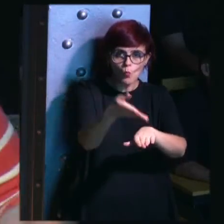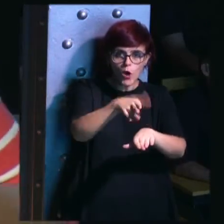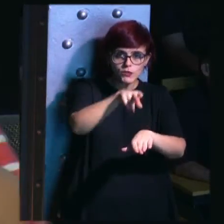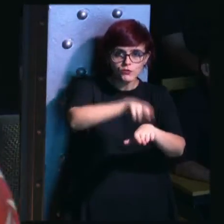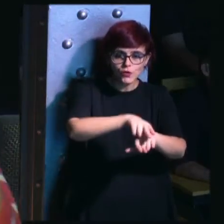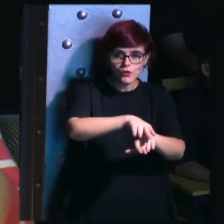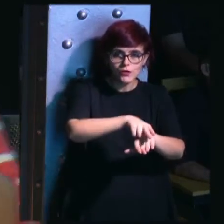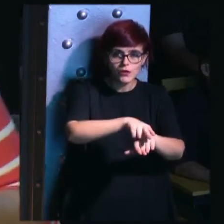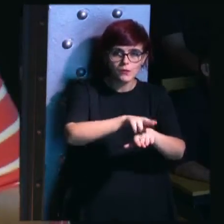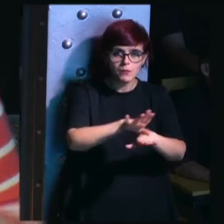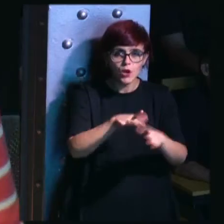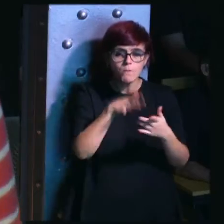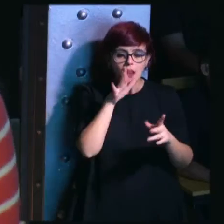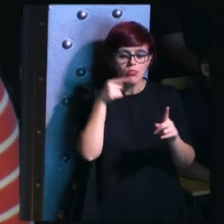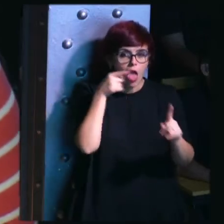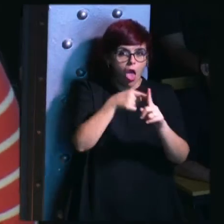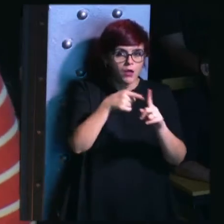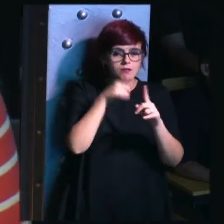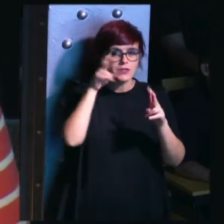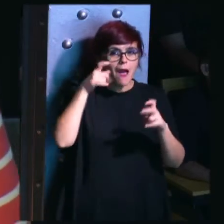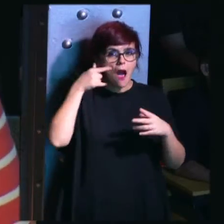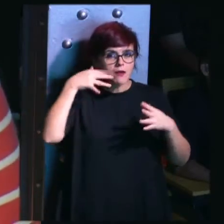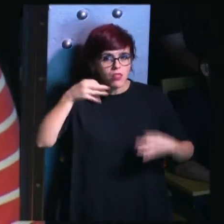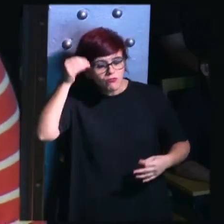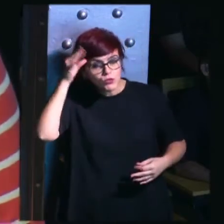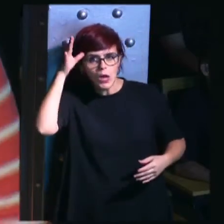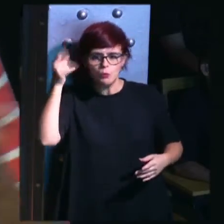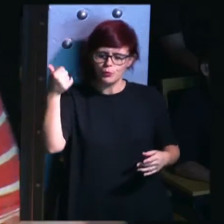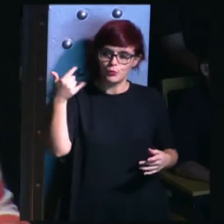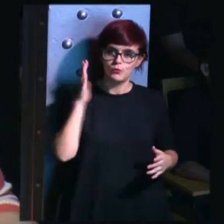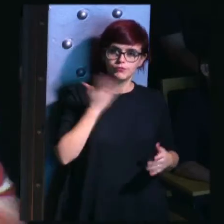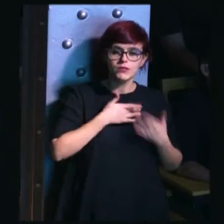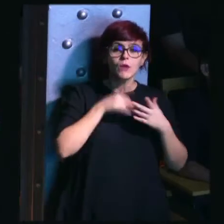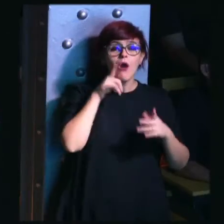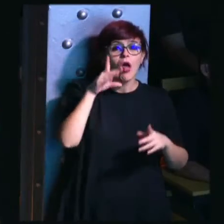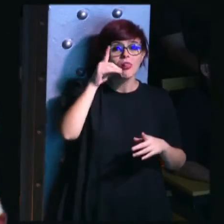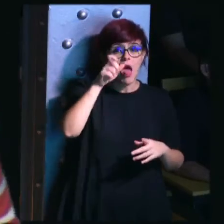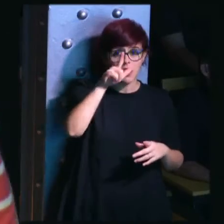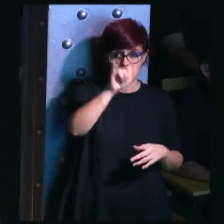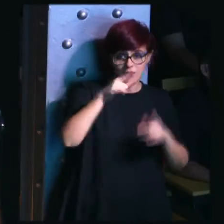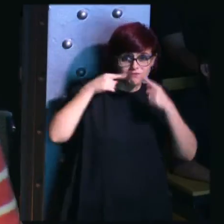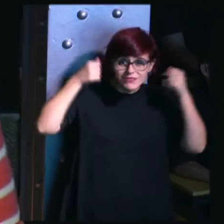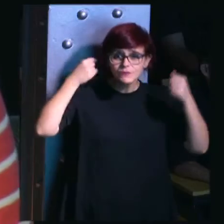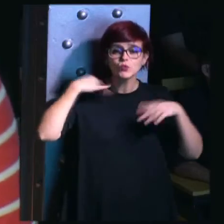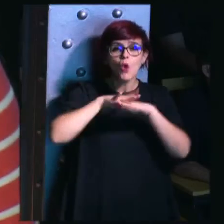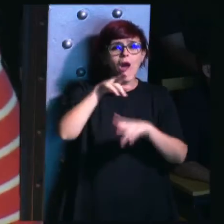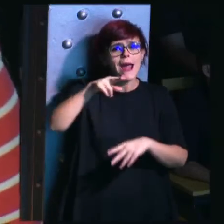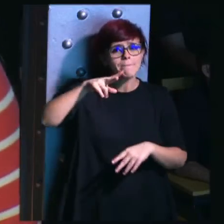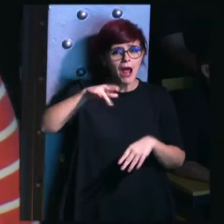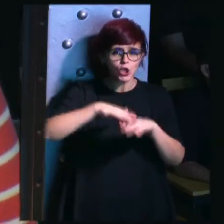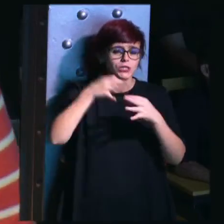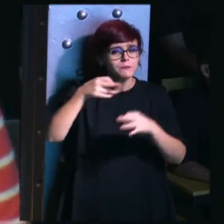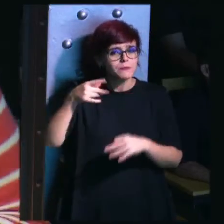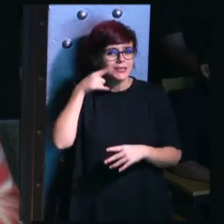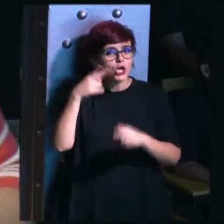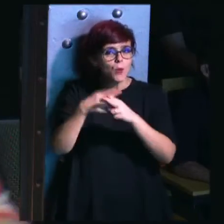obsesionada con los muertos, pero es que la verdad es que impacta en realidad virtual, ¿no? Y entonces Dalí tuvo un hermano que se llamaba igual, ¿no? Y siempre estuvo Dalí toda la vida muy loco